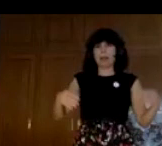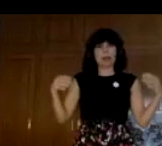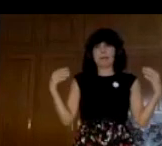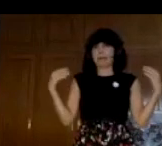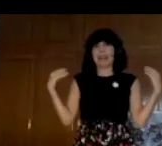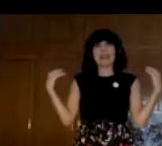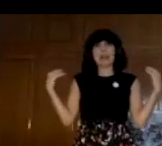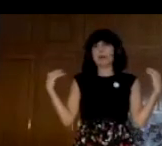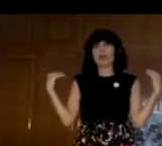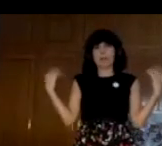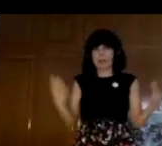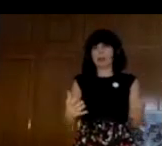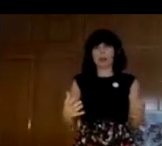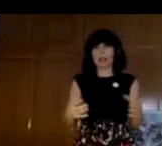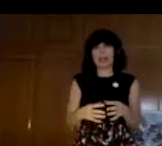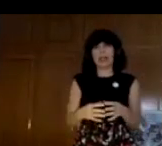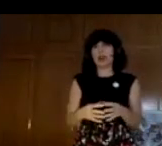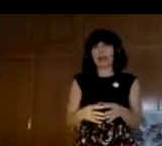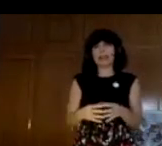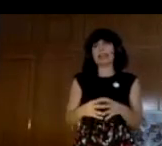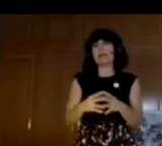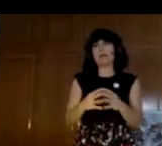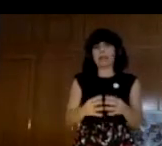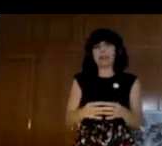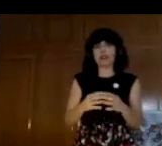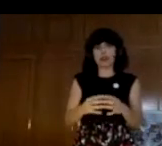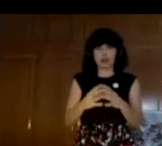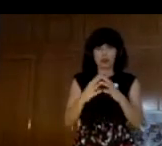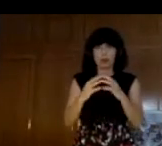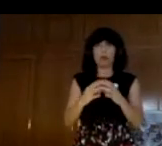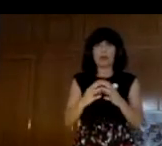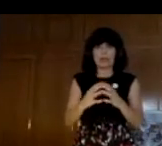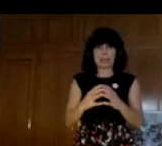pero hasta el punto que medios online han triplicado